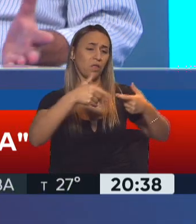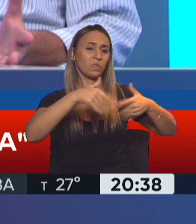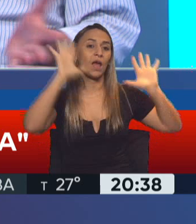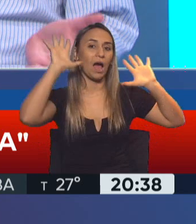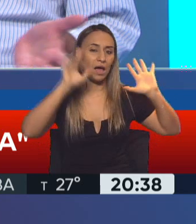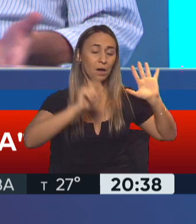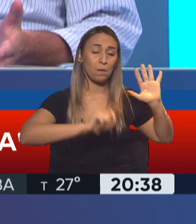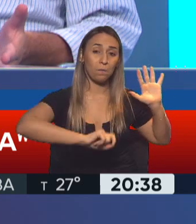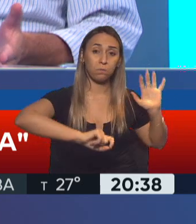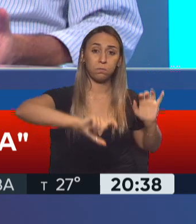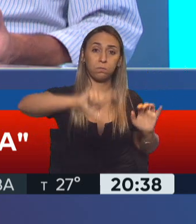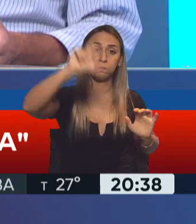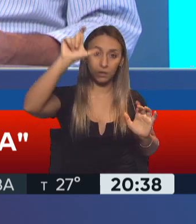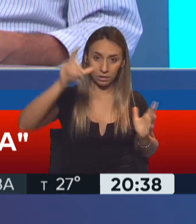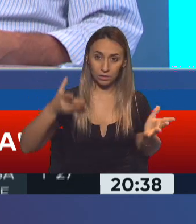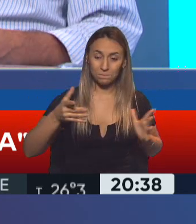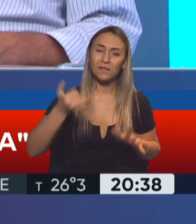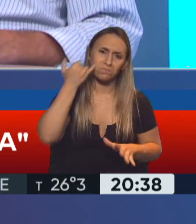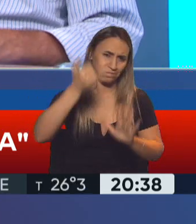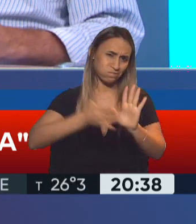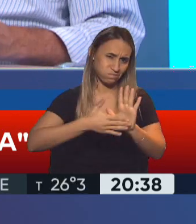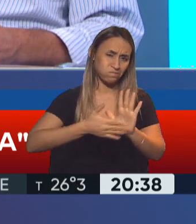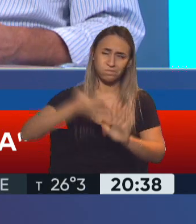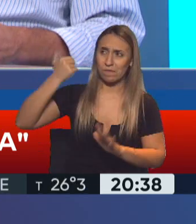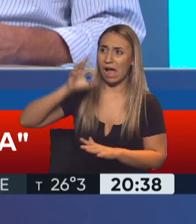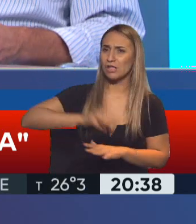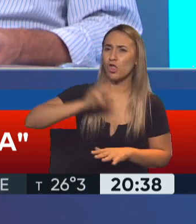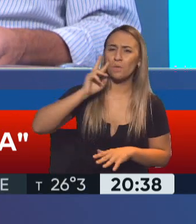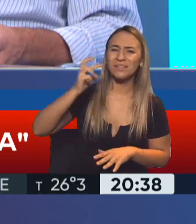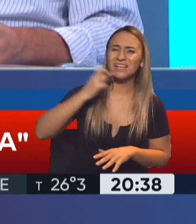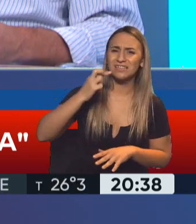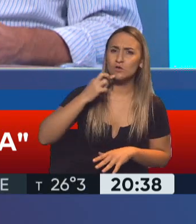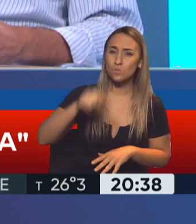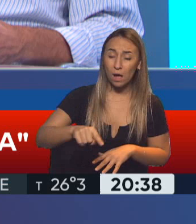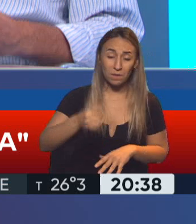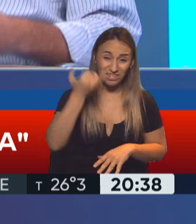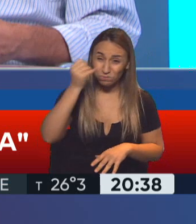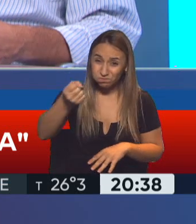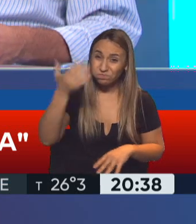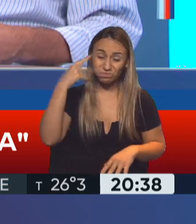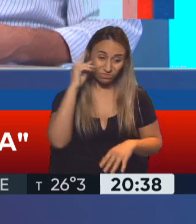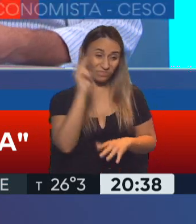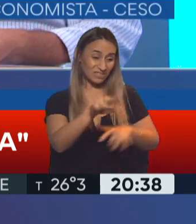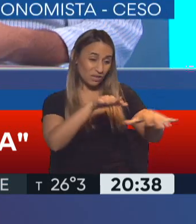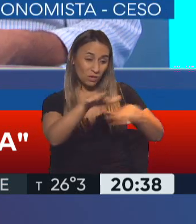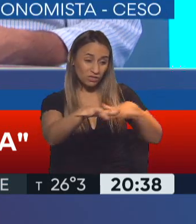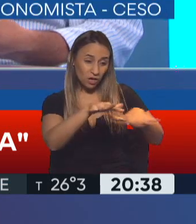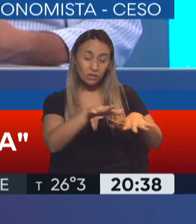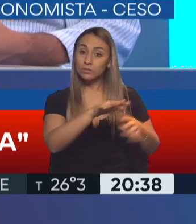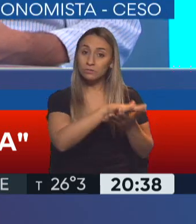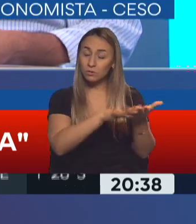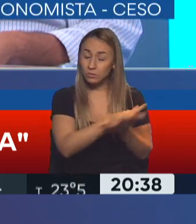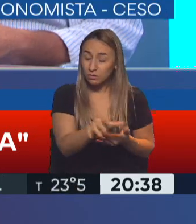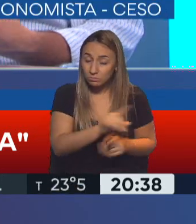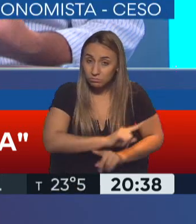probó digamos incluso en durante 2019 me parece que no soluciona los problemas en argentina que tiene la economía argentina le agrega